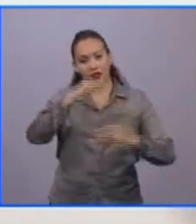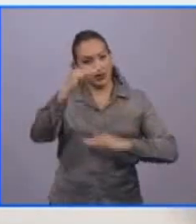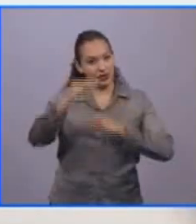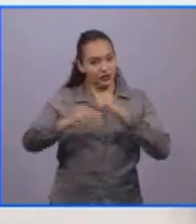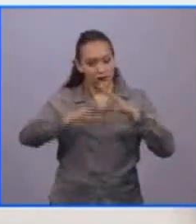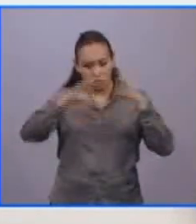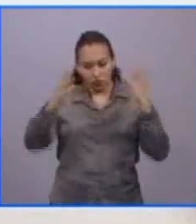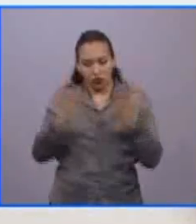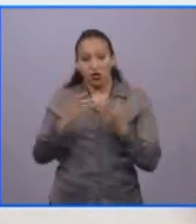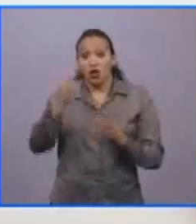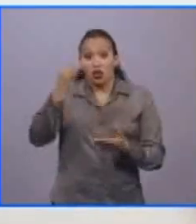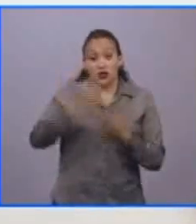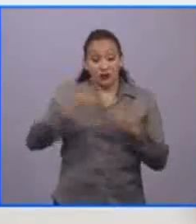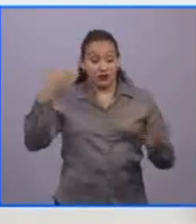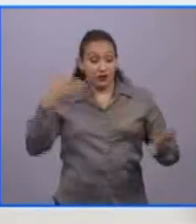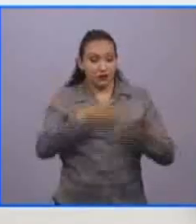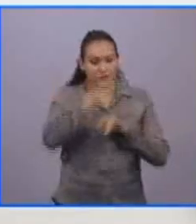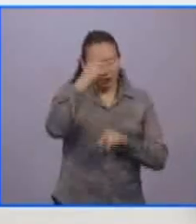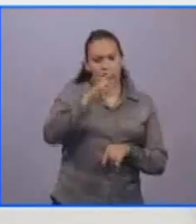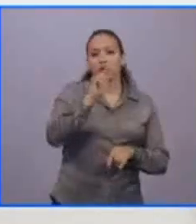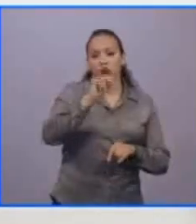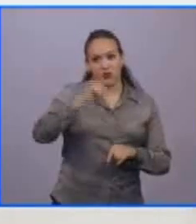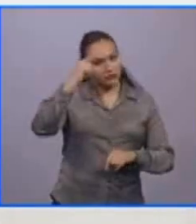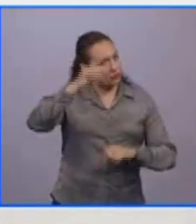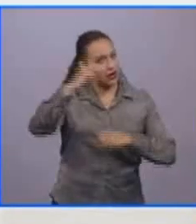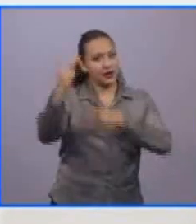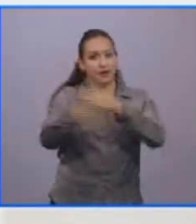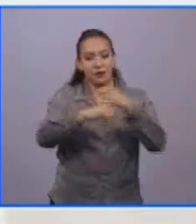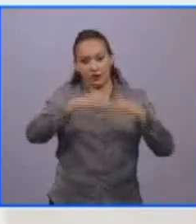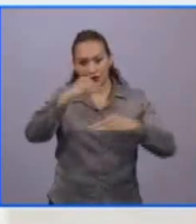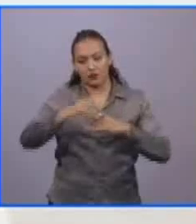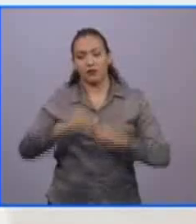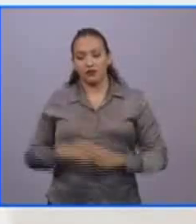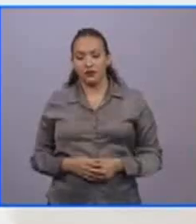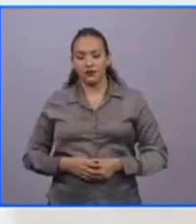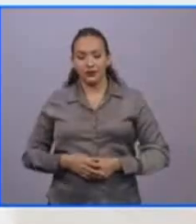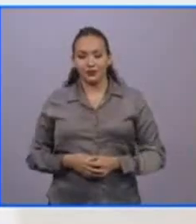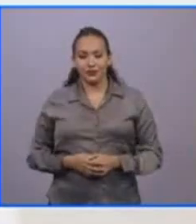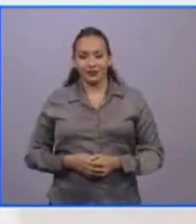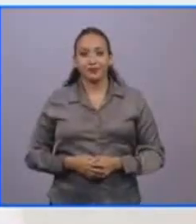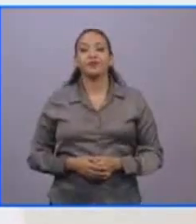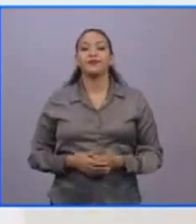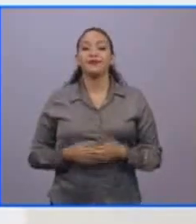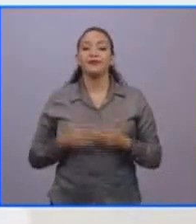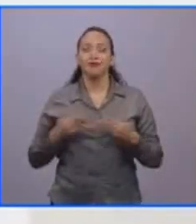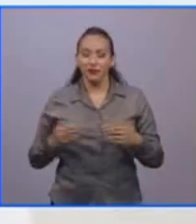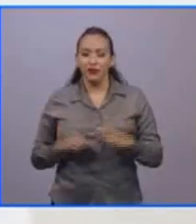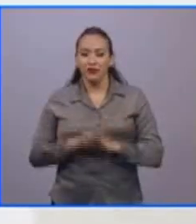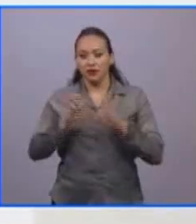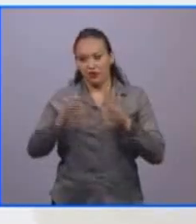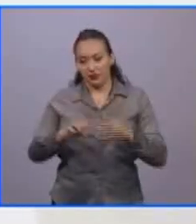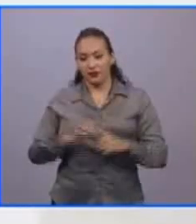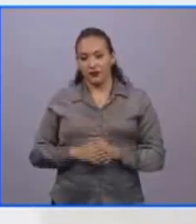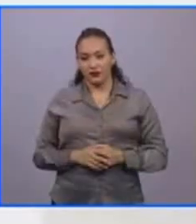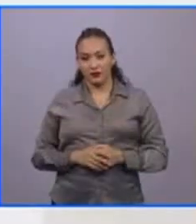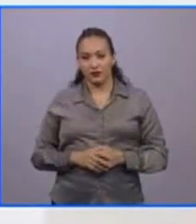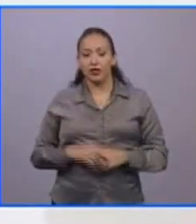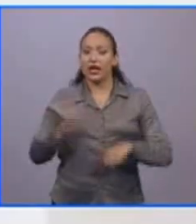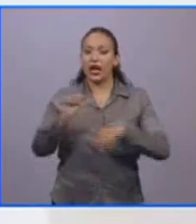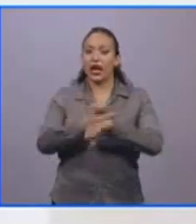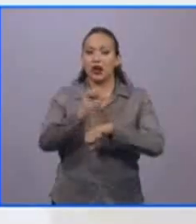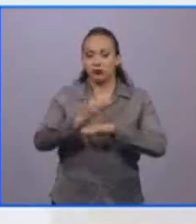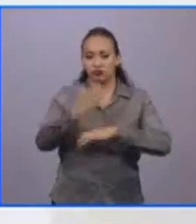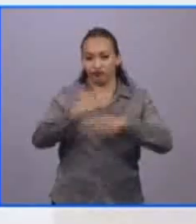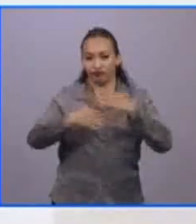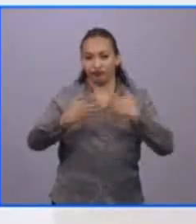no solamente es para México y Canadá. Es más, en el caso de la